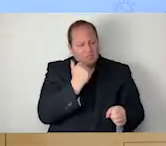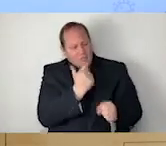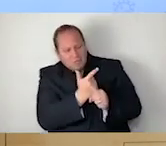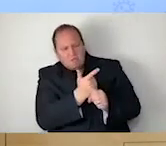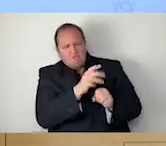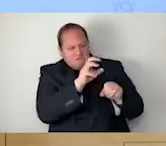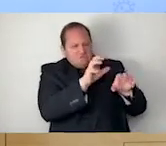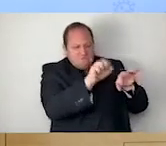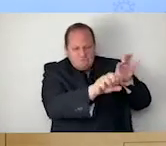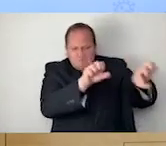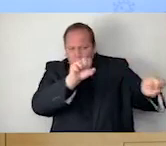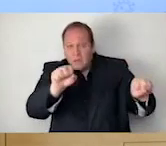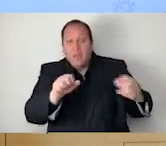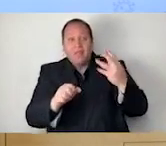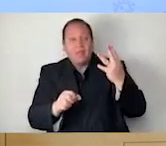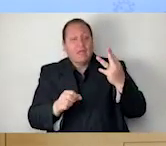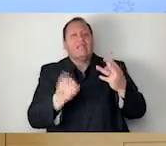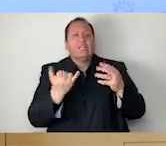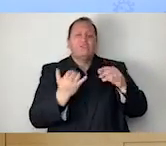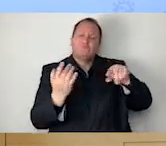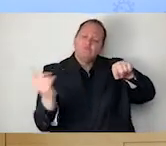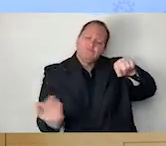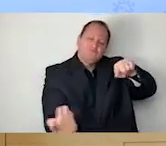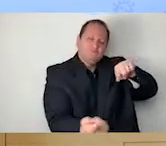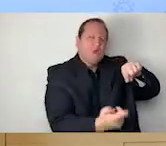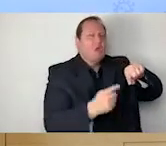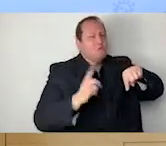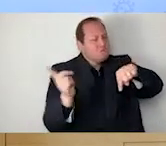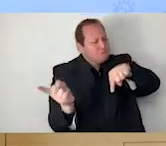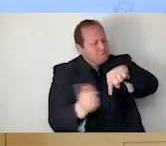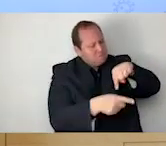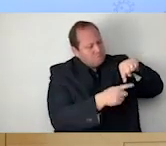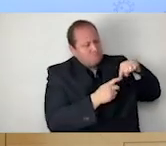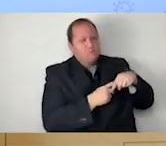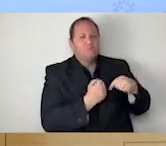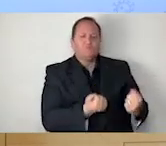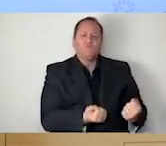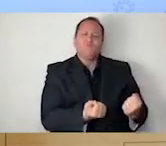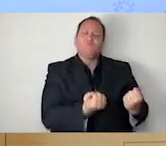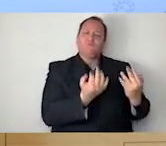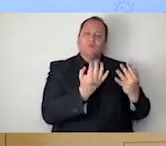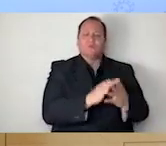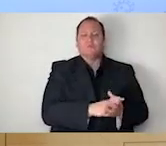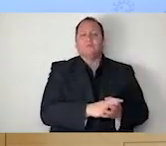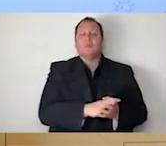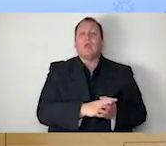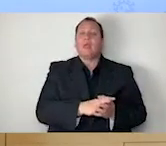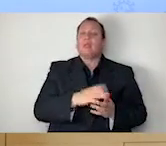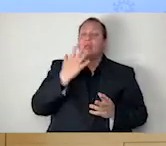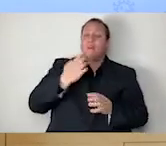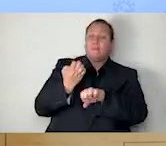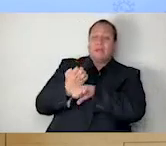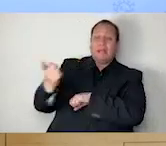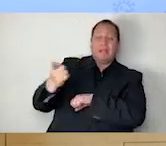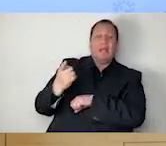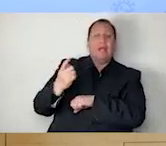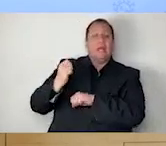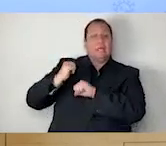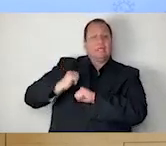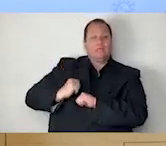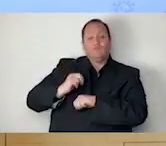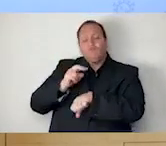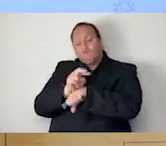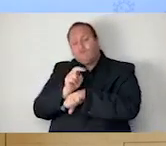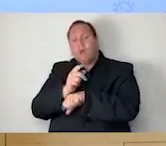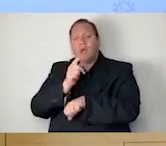detectados y confiscados se destruyeron el fiscal estatal reporta